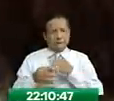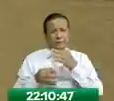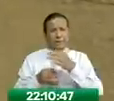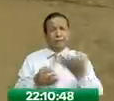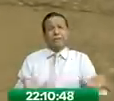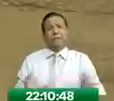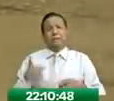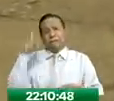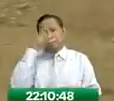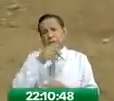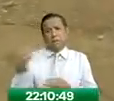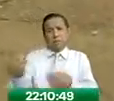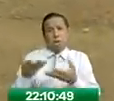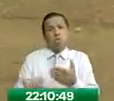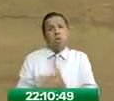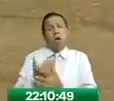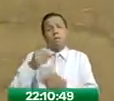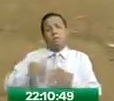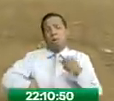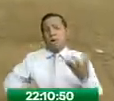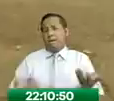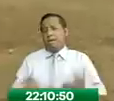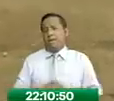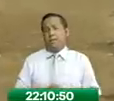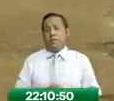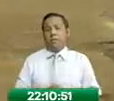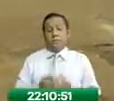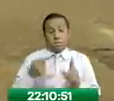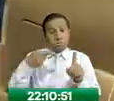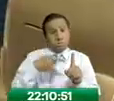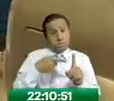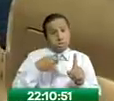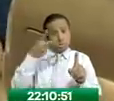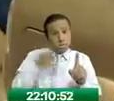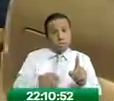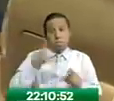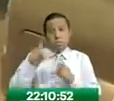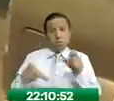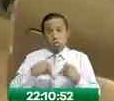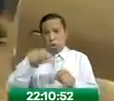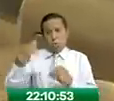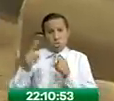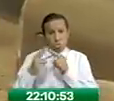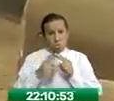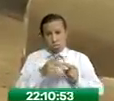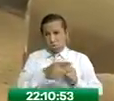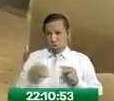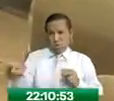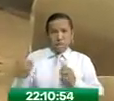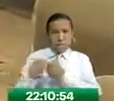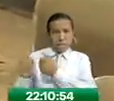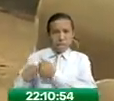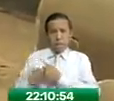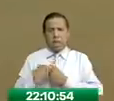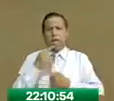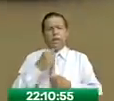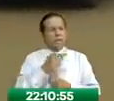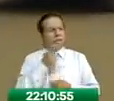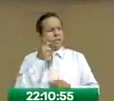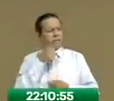sacarlo. Tanto la comunicadora como sus vecinos creen que los responsables del delito son jóvenes